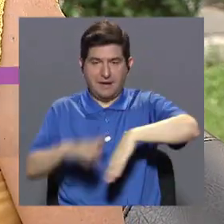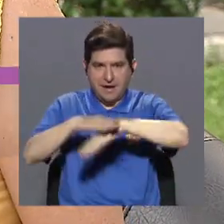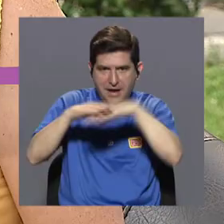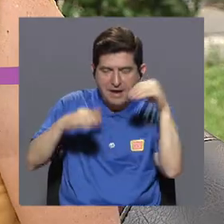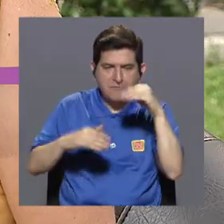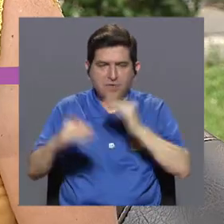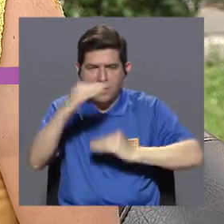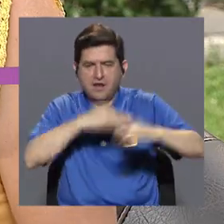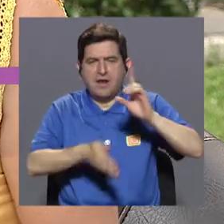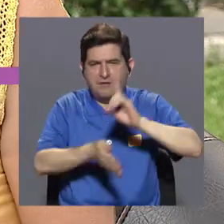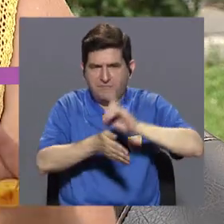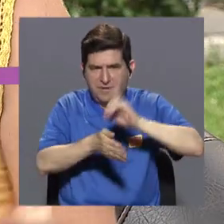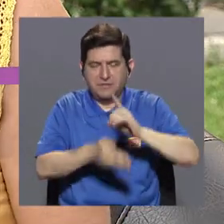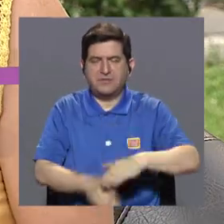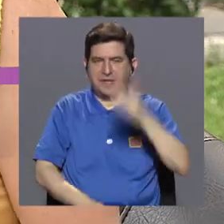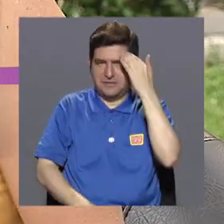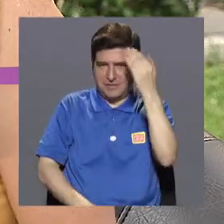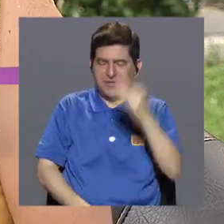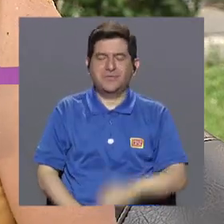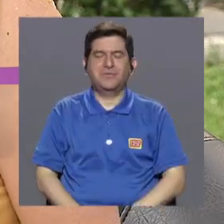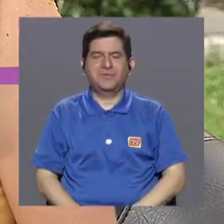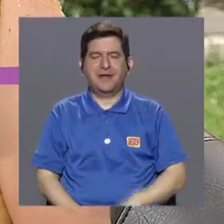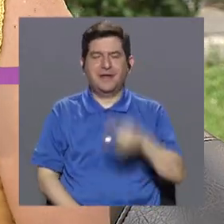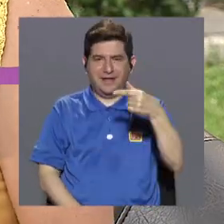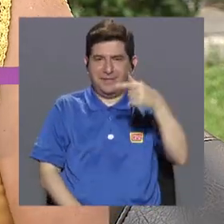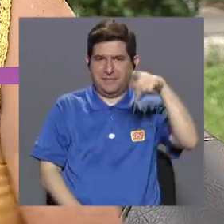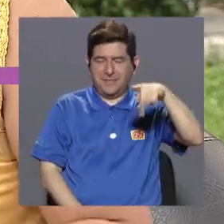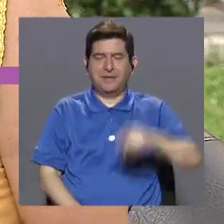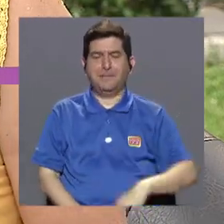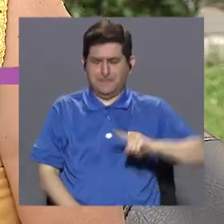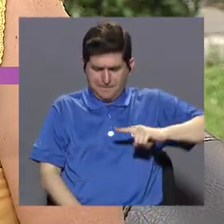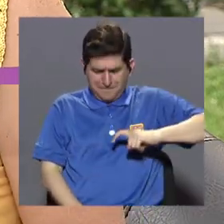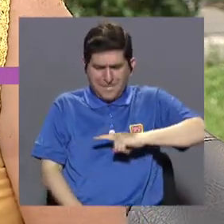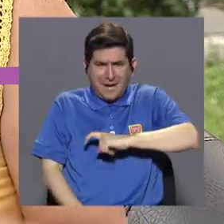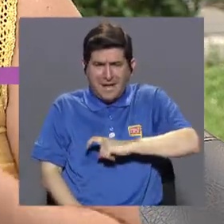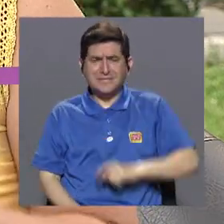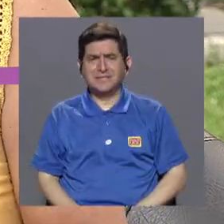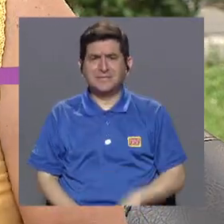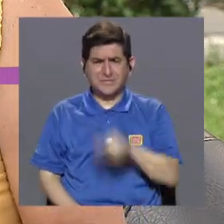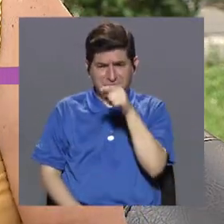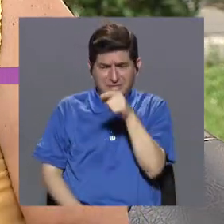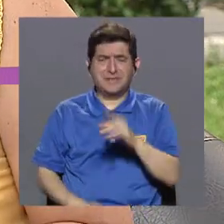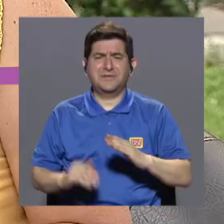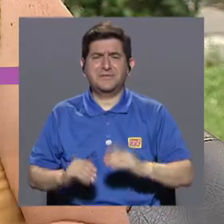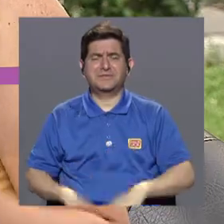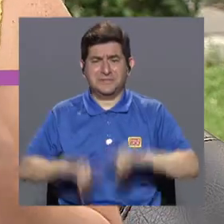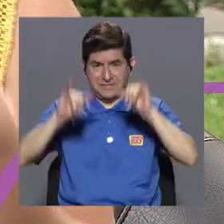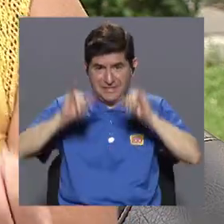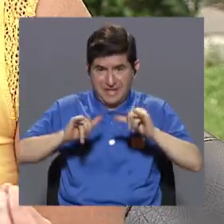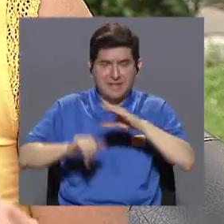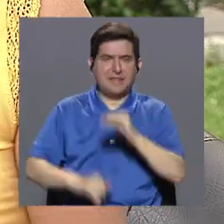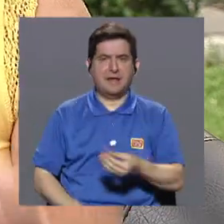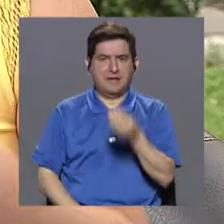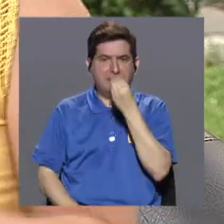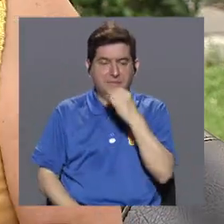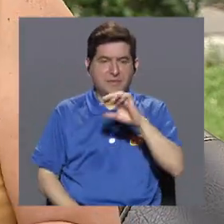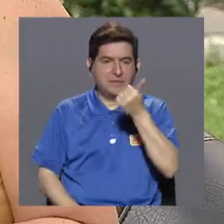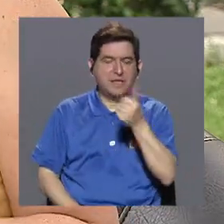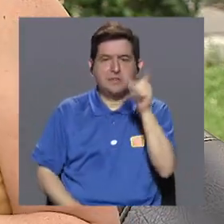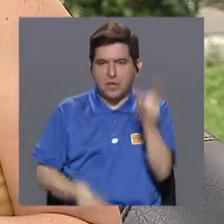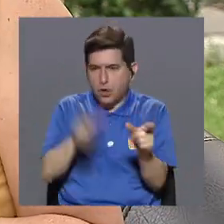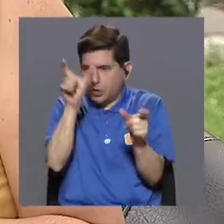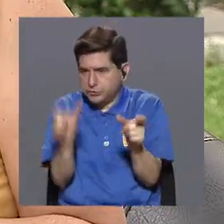las afueras de la Facultad de Medicina, les saluda Gabriela Pérez. Los parásitos son organismos que viven y se alimentan de